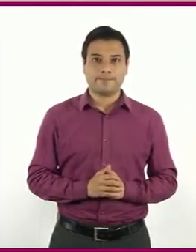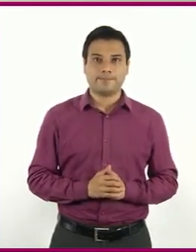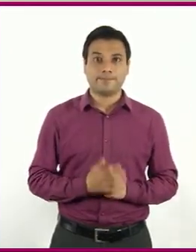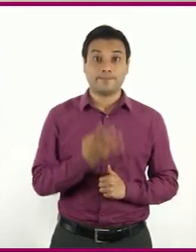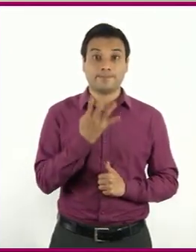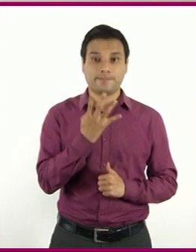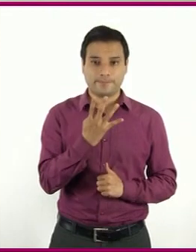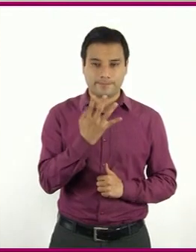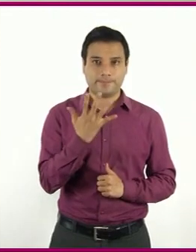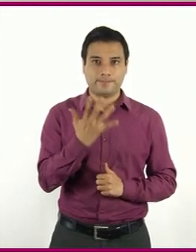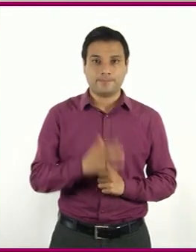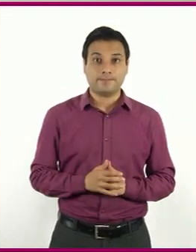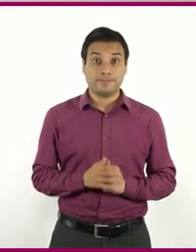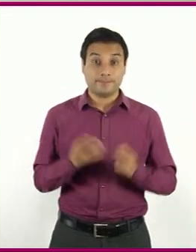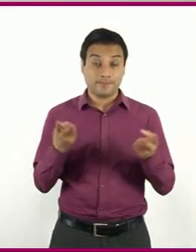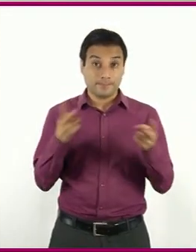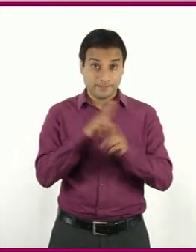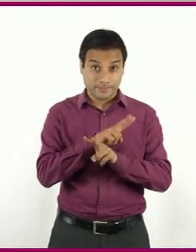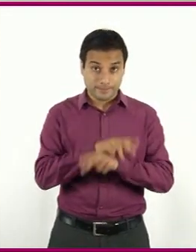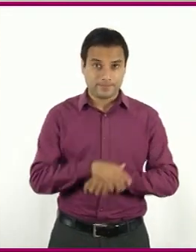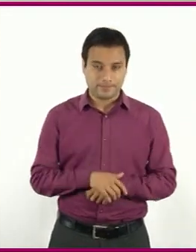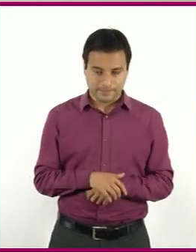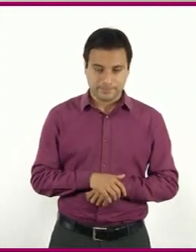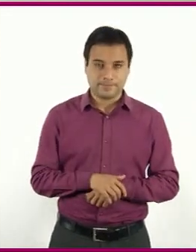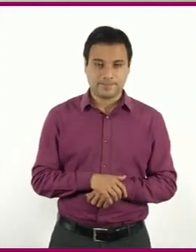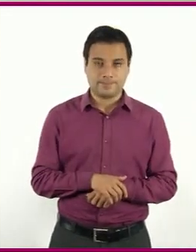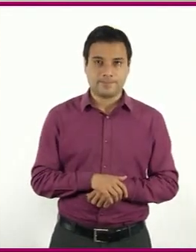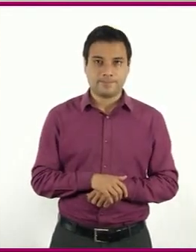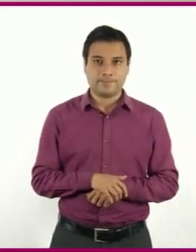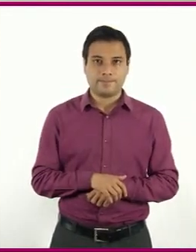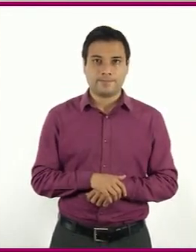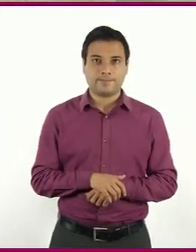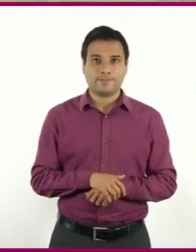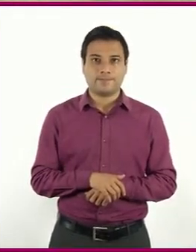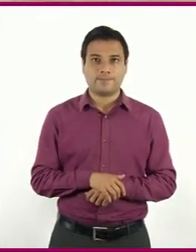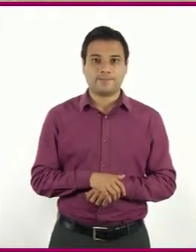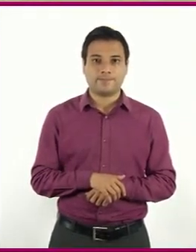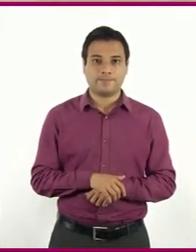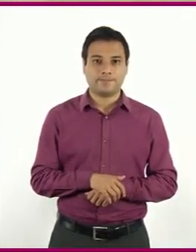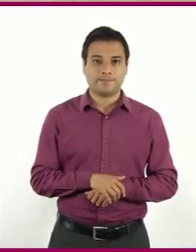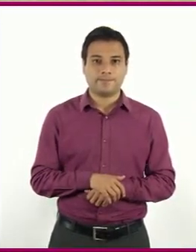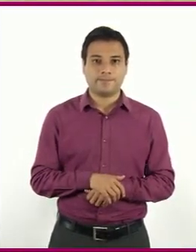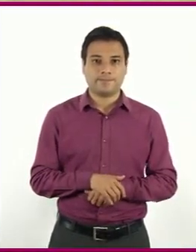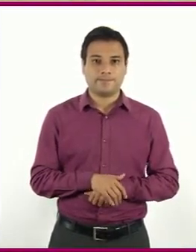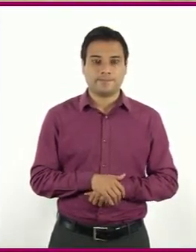5. ¿La otra? Bien. Mano derecha y fildeo con mano izquierda.